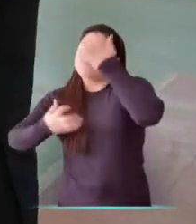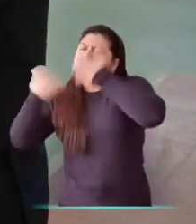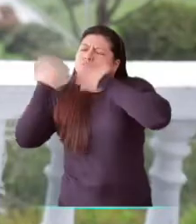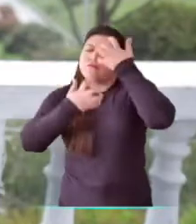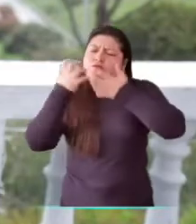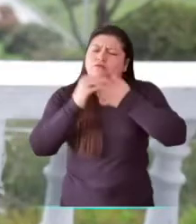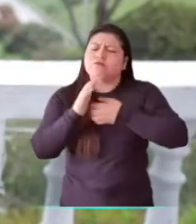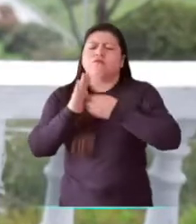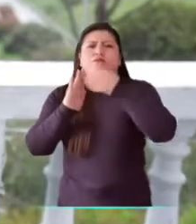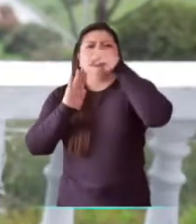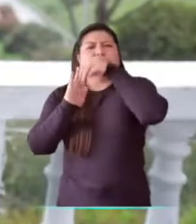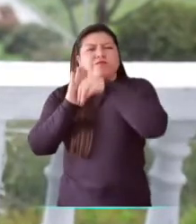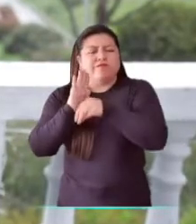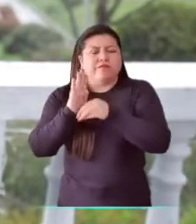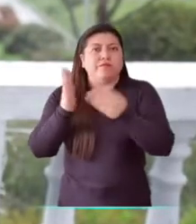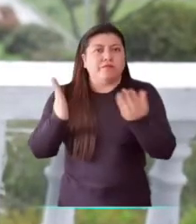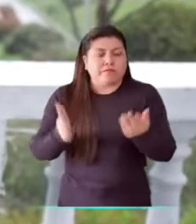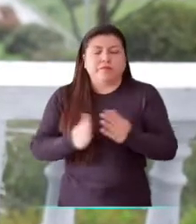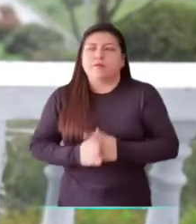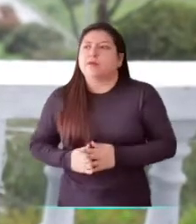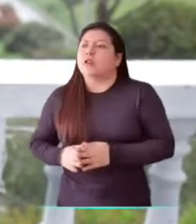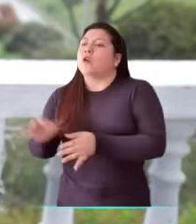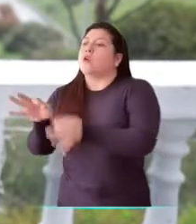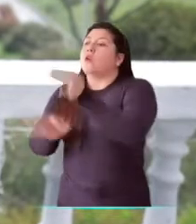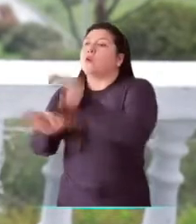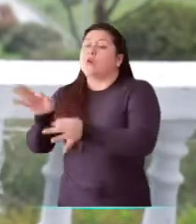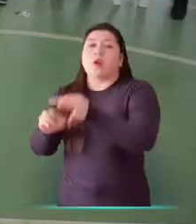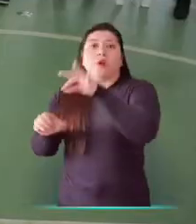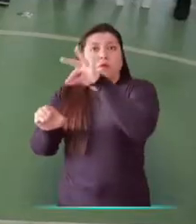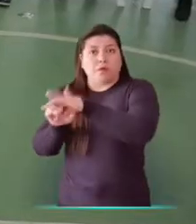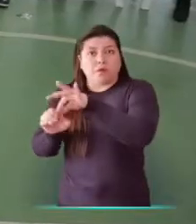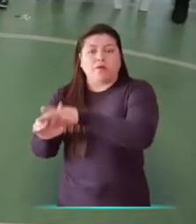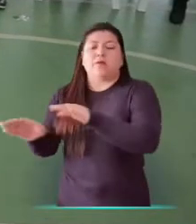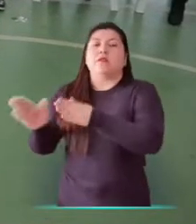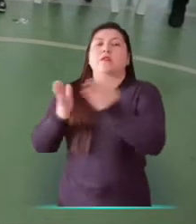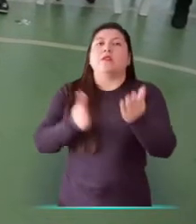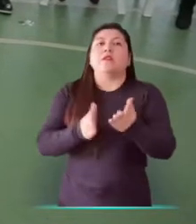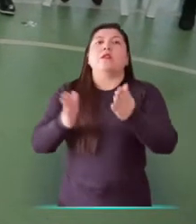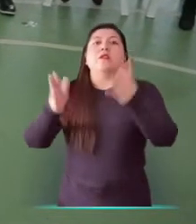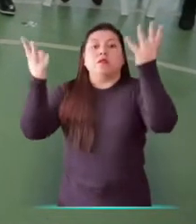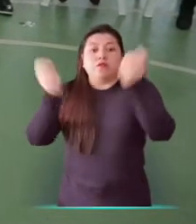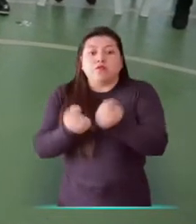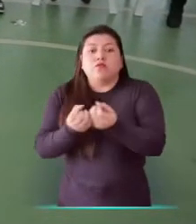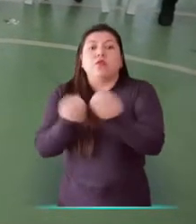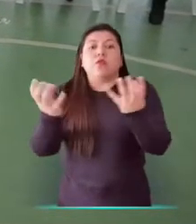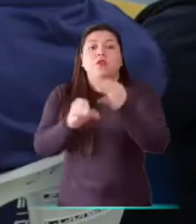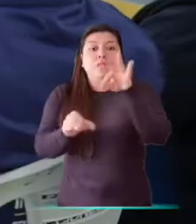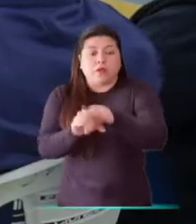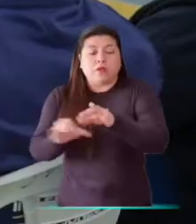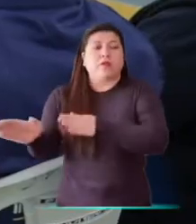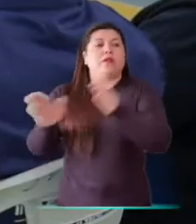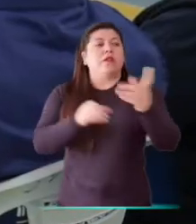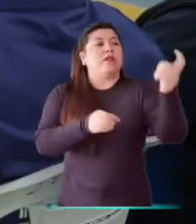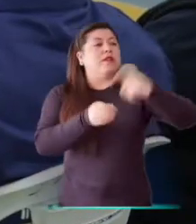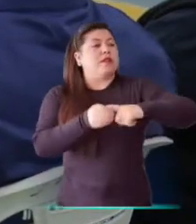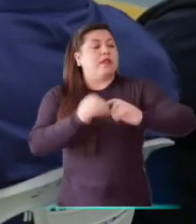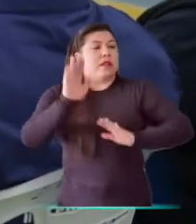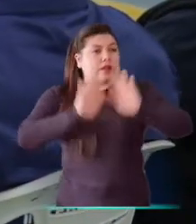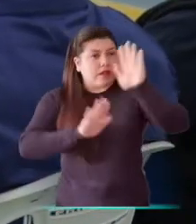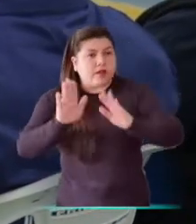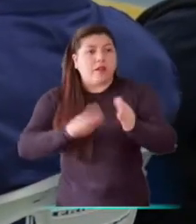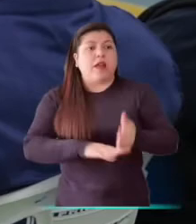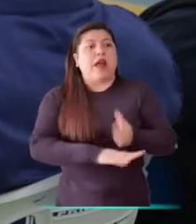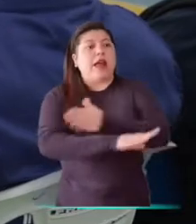estarán evaluando diferentes componentes, entre ellos jurados de votación, censo electoral, inscripción